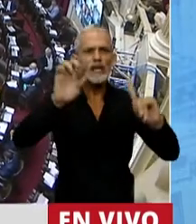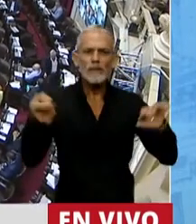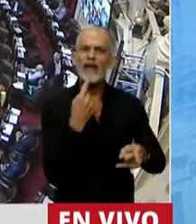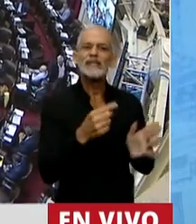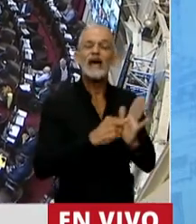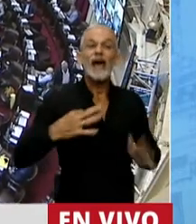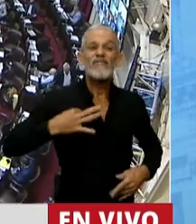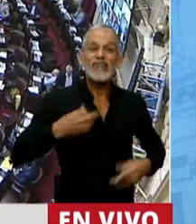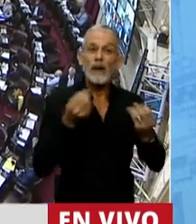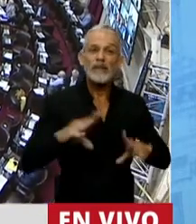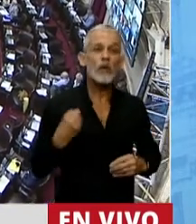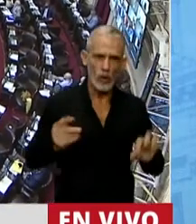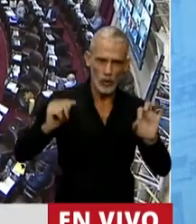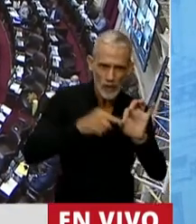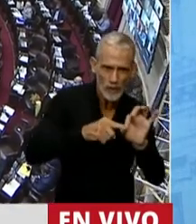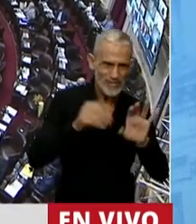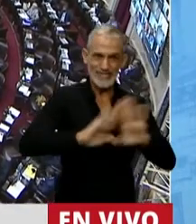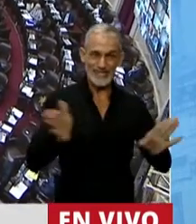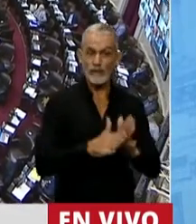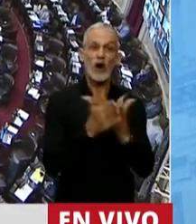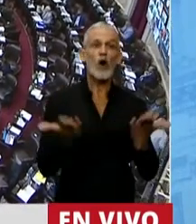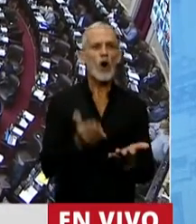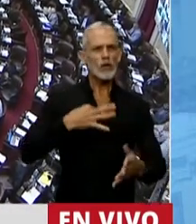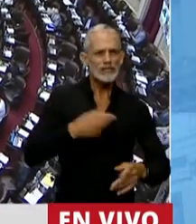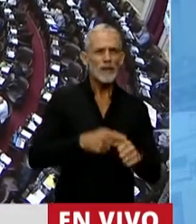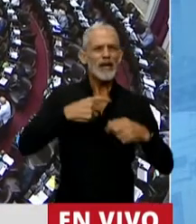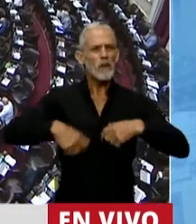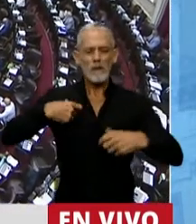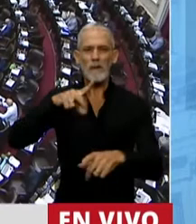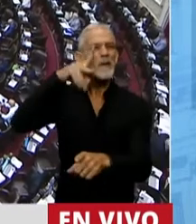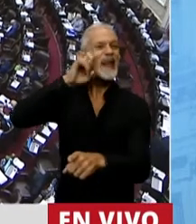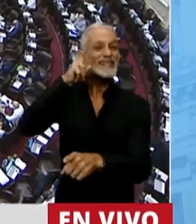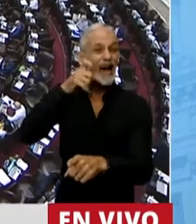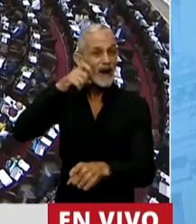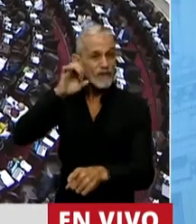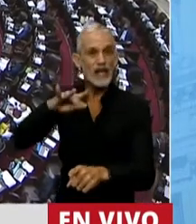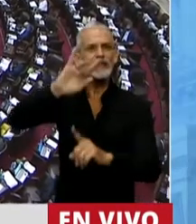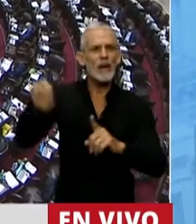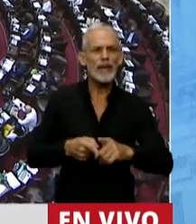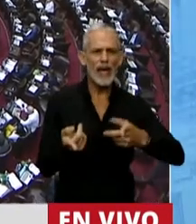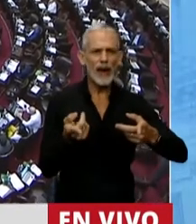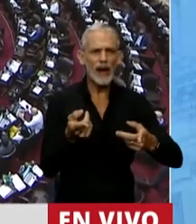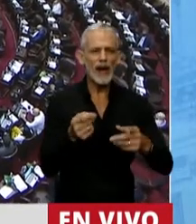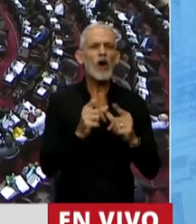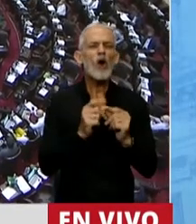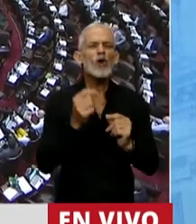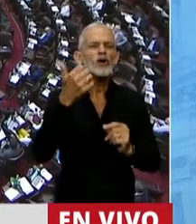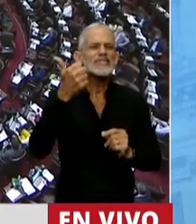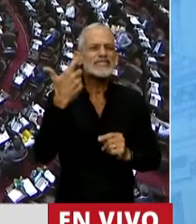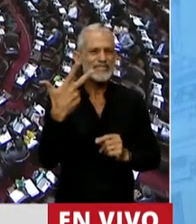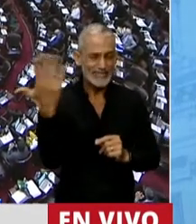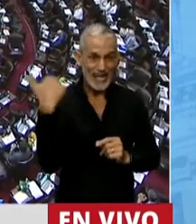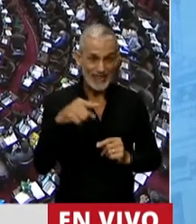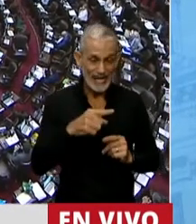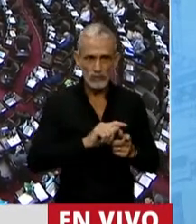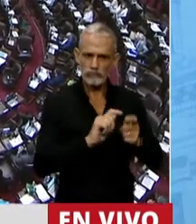vida comienza en la concepción. Nuestro Código Civil, la versión de Vélez Arfi, el artículo 63, los que tenemos que estudiamos con aquel código, nos tuvimos que ayornar